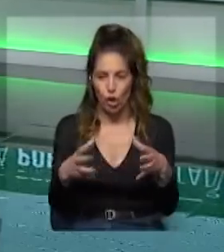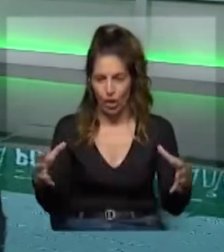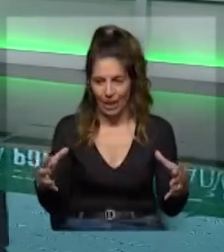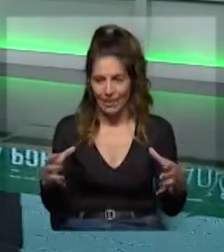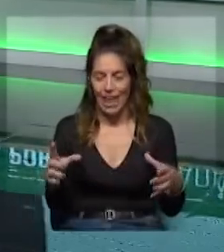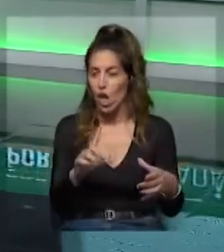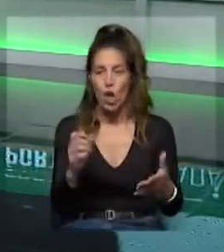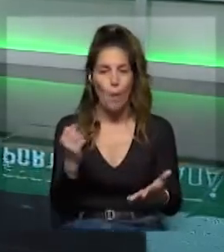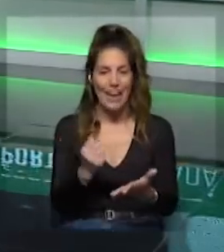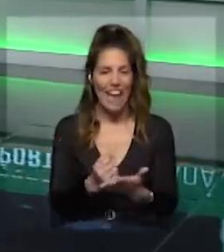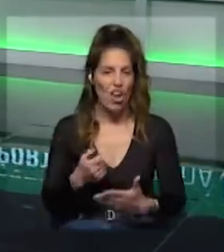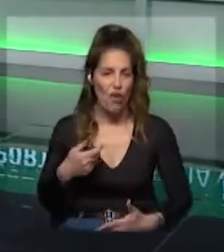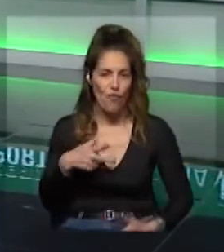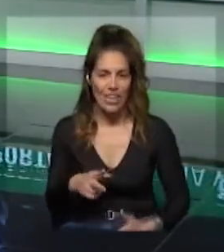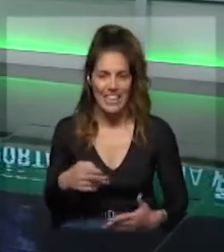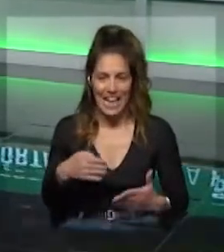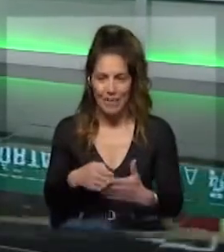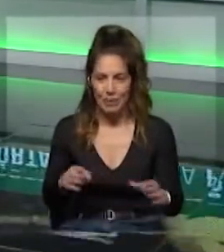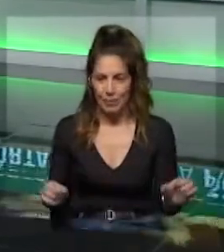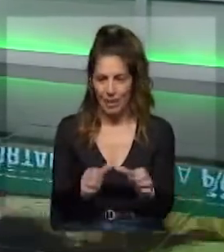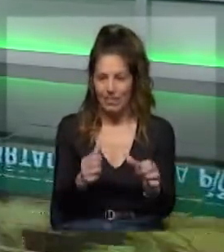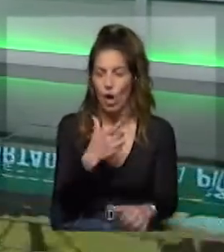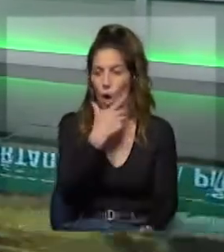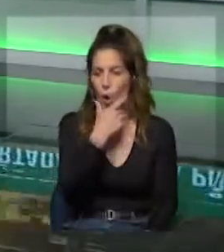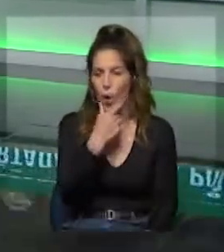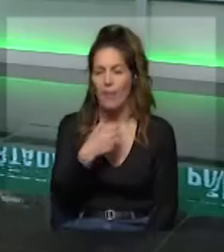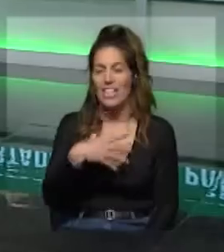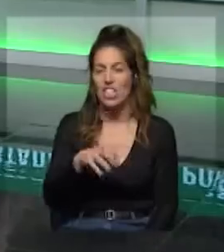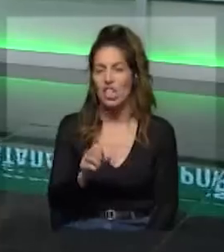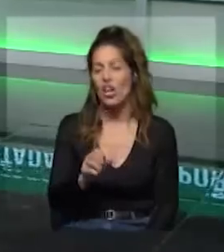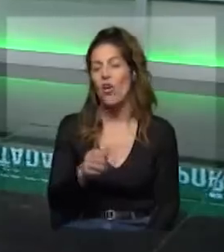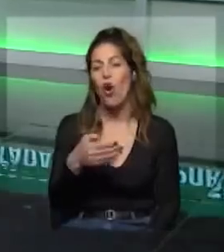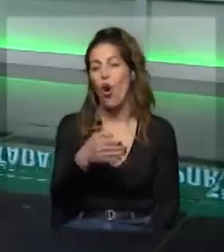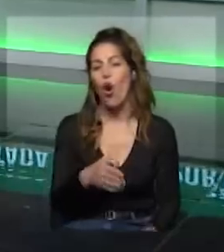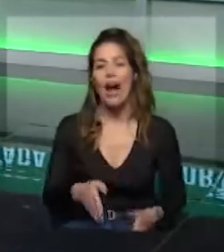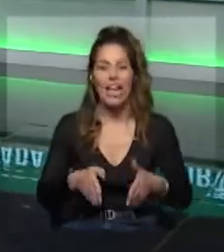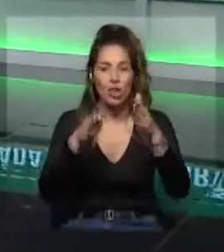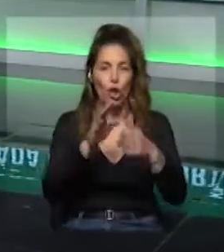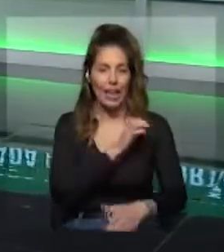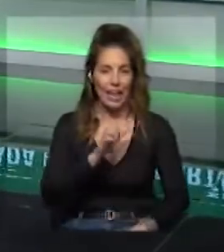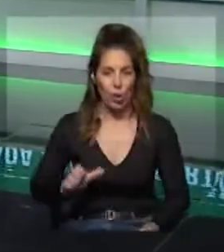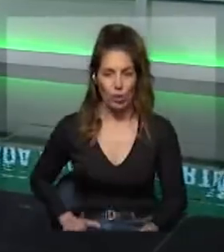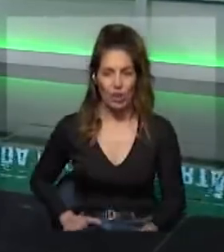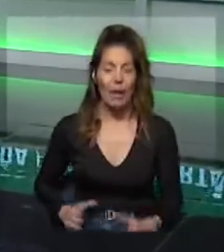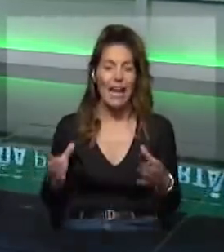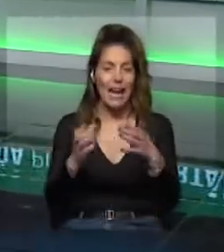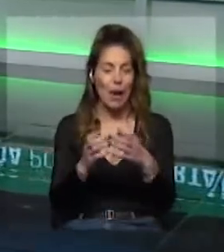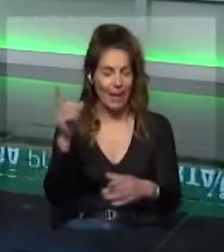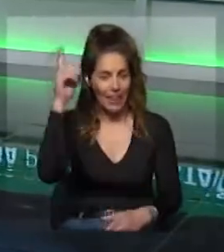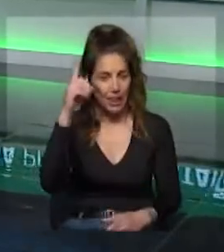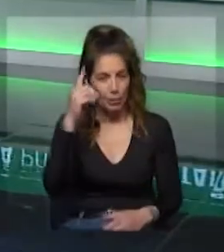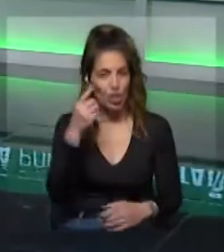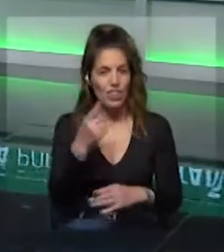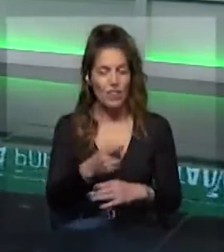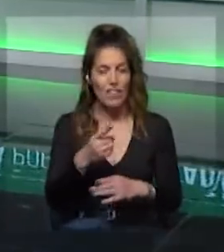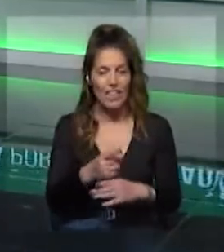ni marcaron una fecha límite para hacerlo este jueves llegó a la torre ejecutiva la solicitud de la cámara de representantes definida durante la interpelación de la ministra